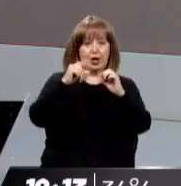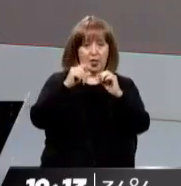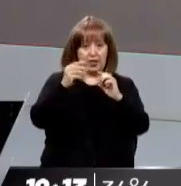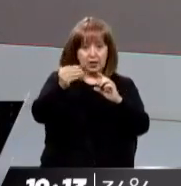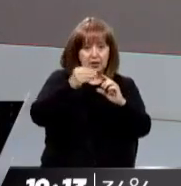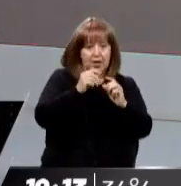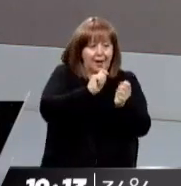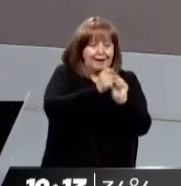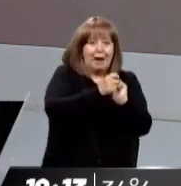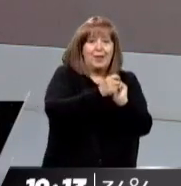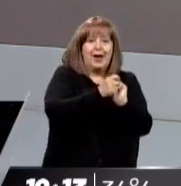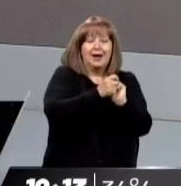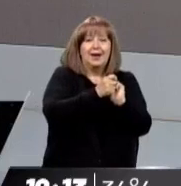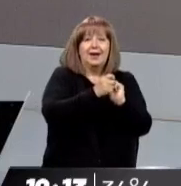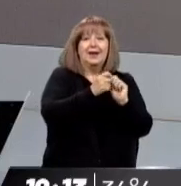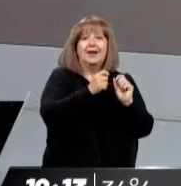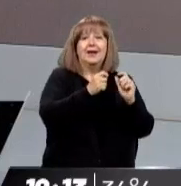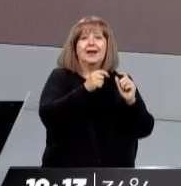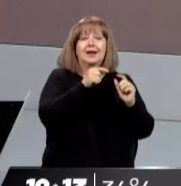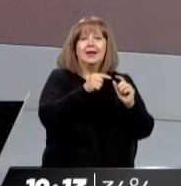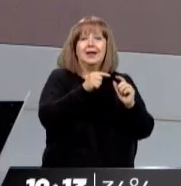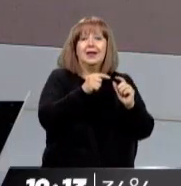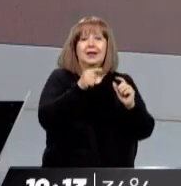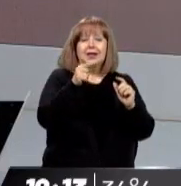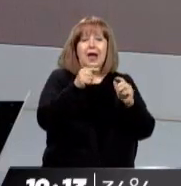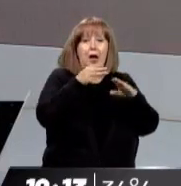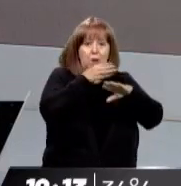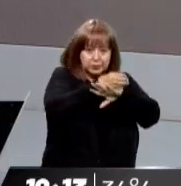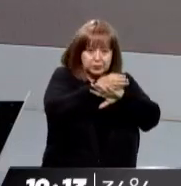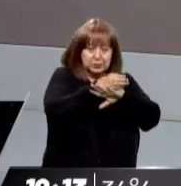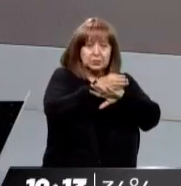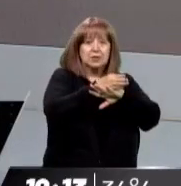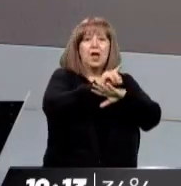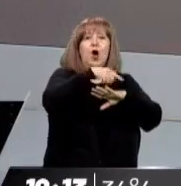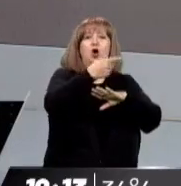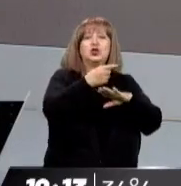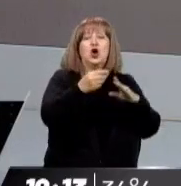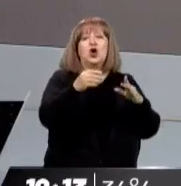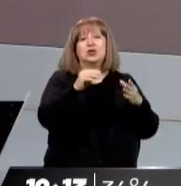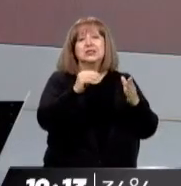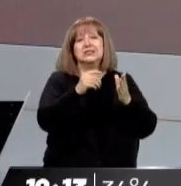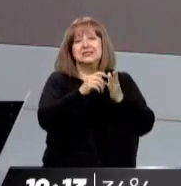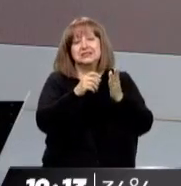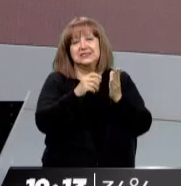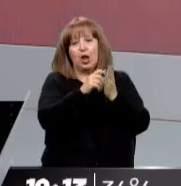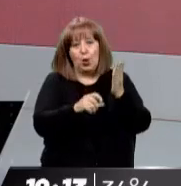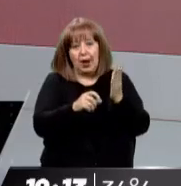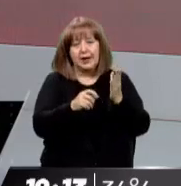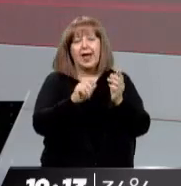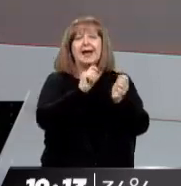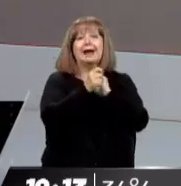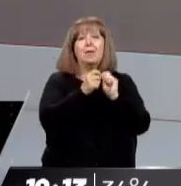cambian la contraseña de tu aplicación de Mercado Pago y abren tu usuario en otro celular. Chau, cambiándote la